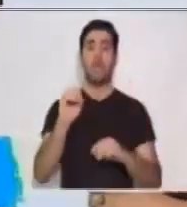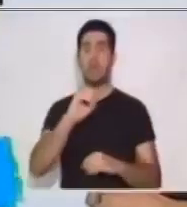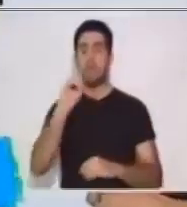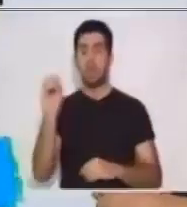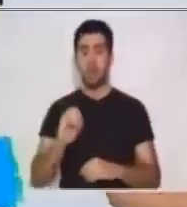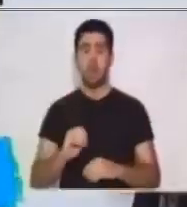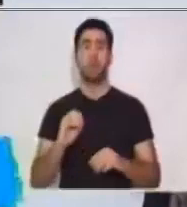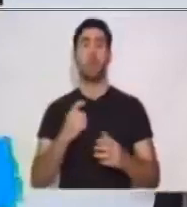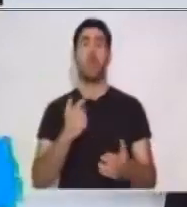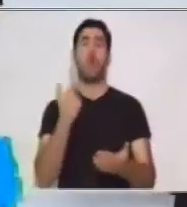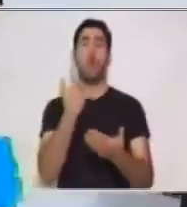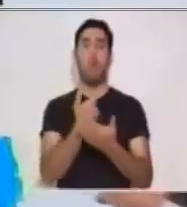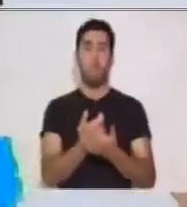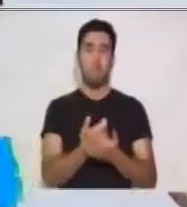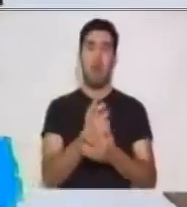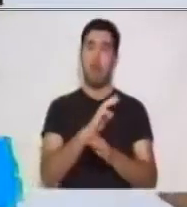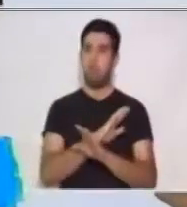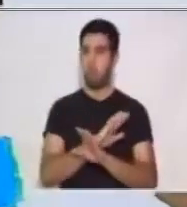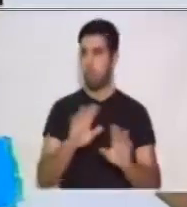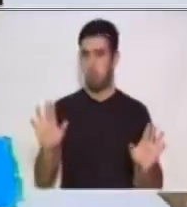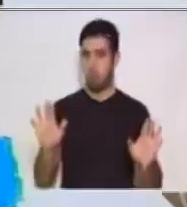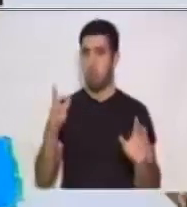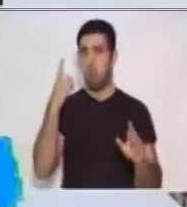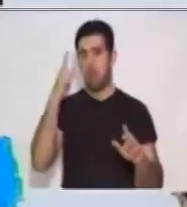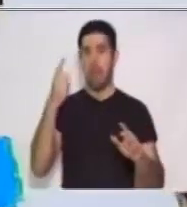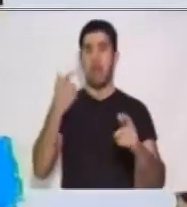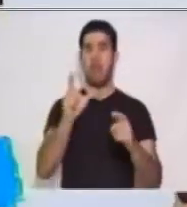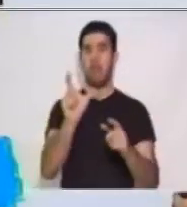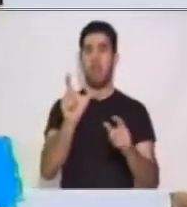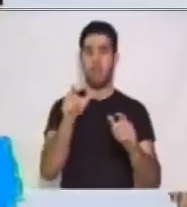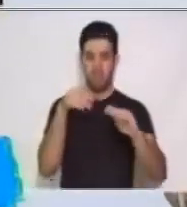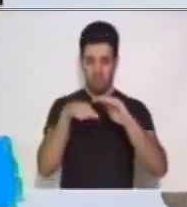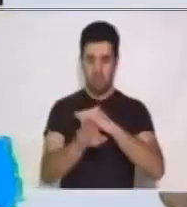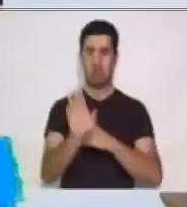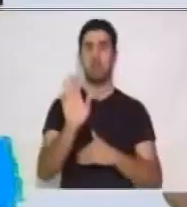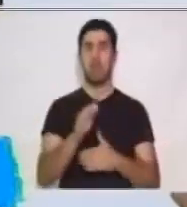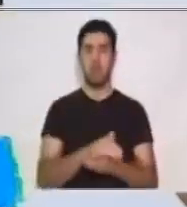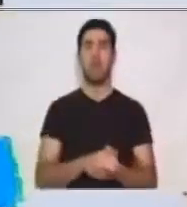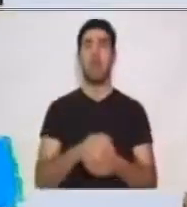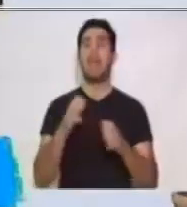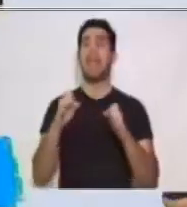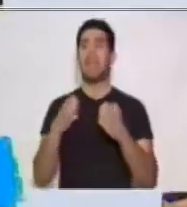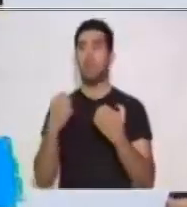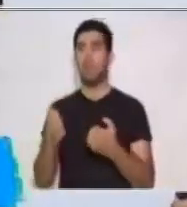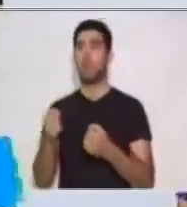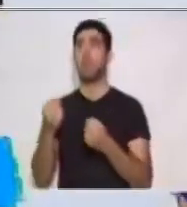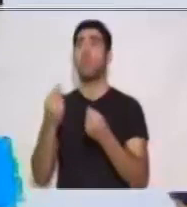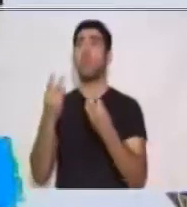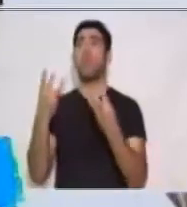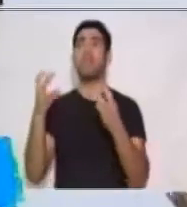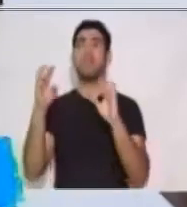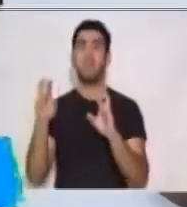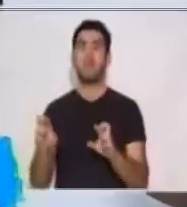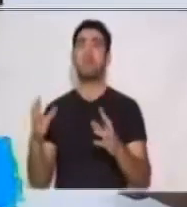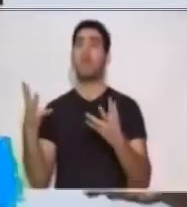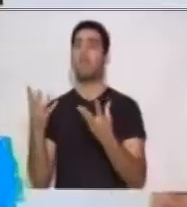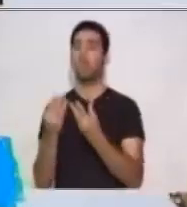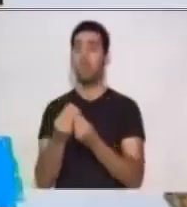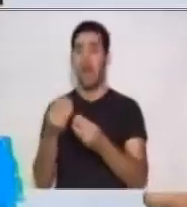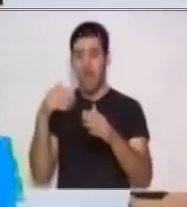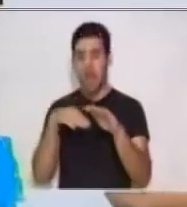boletos. ¿Cuántas personas compraron boletos? Bueno, lo vamos a expresar entonces ahora en números,